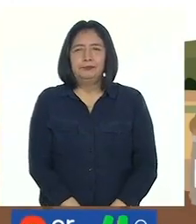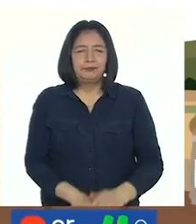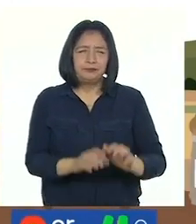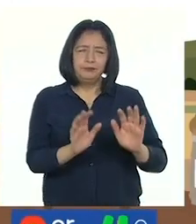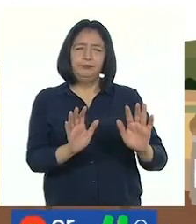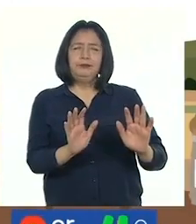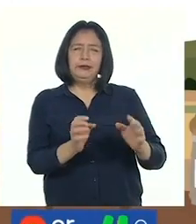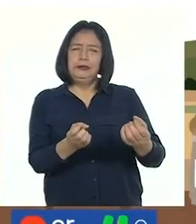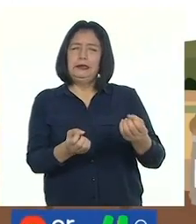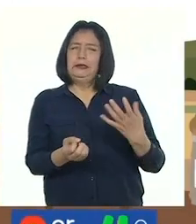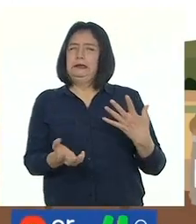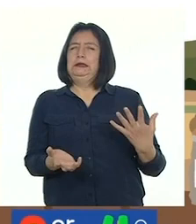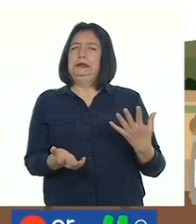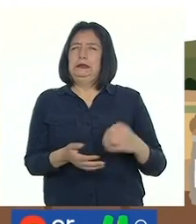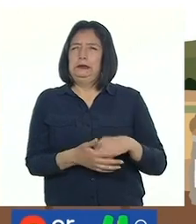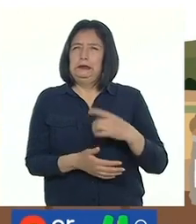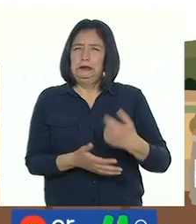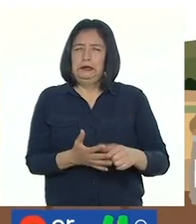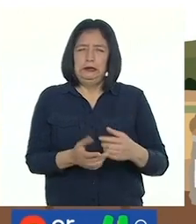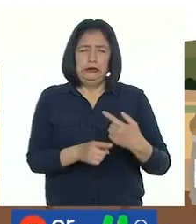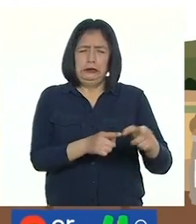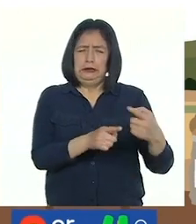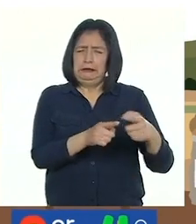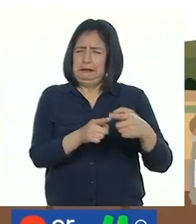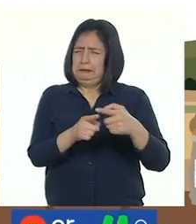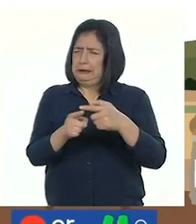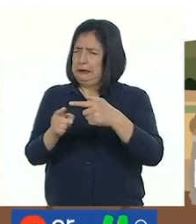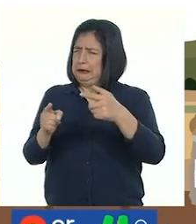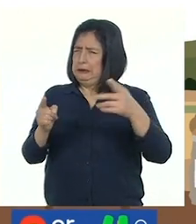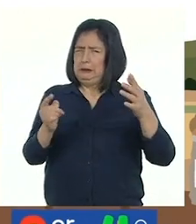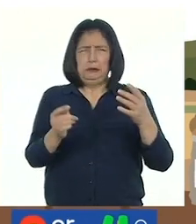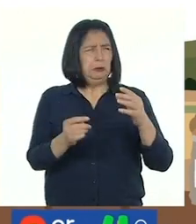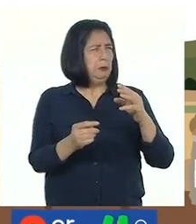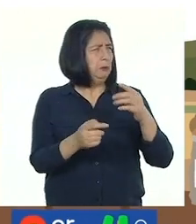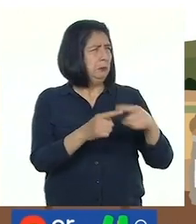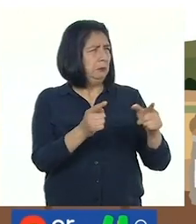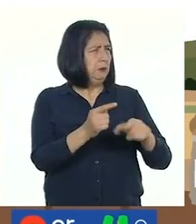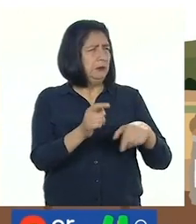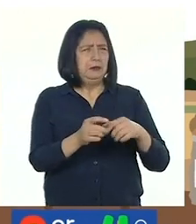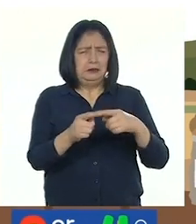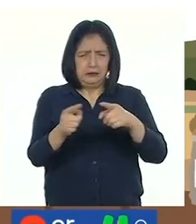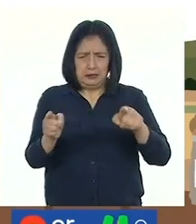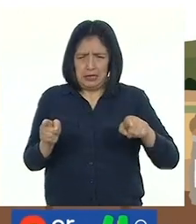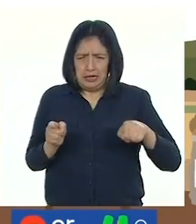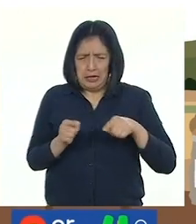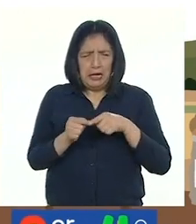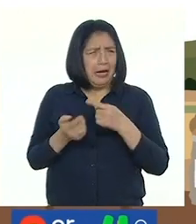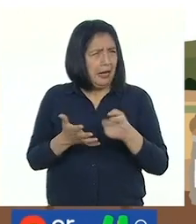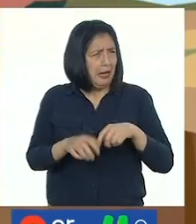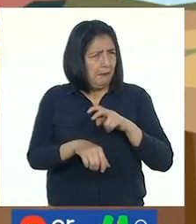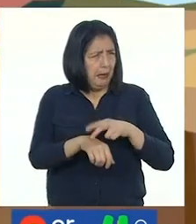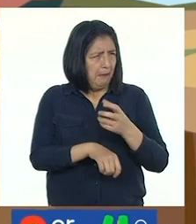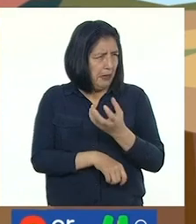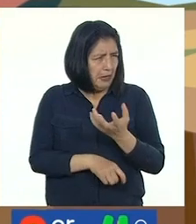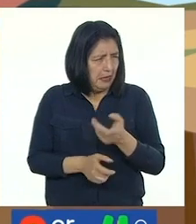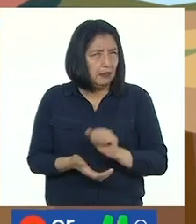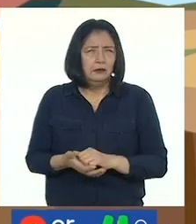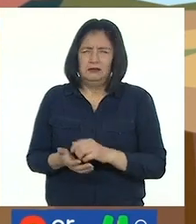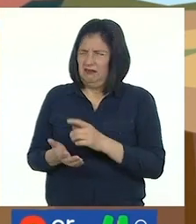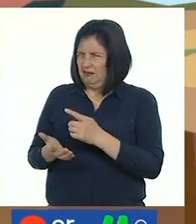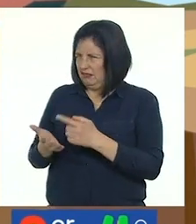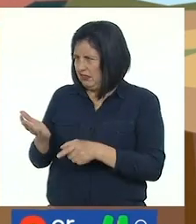¿Me estás diciendo que hay un multiverso? ¿Un multiverso de pasteles de papa?